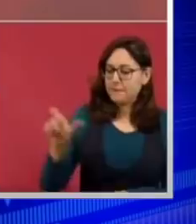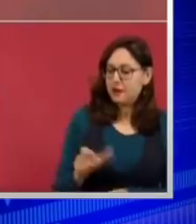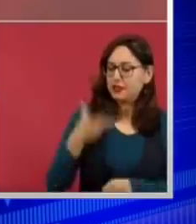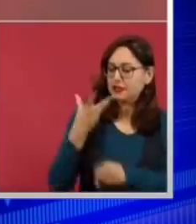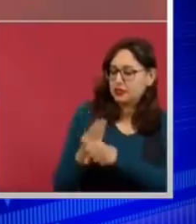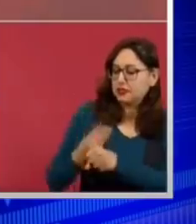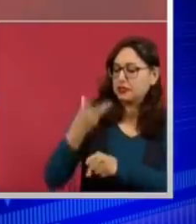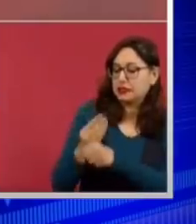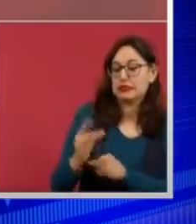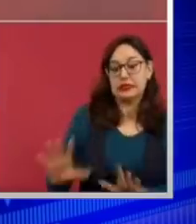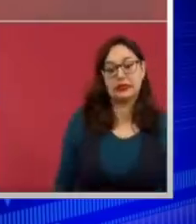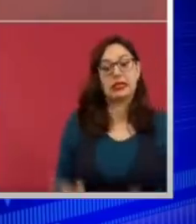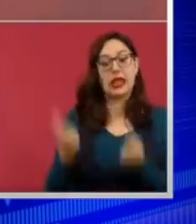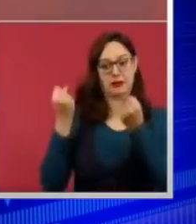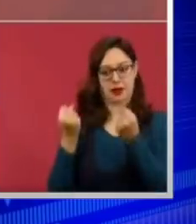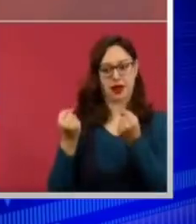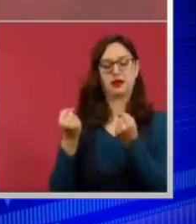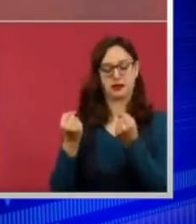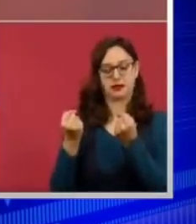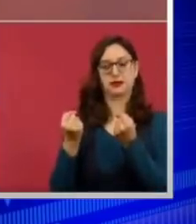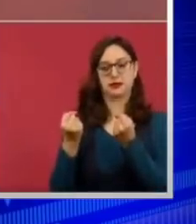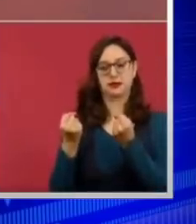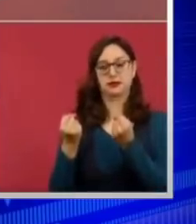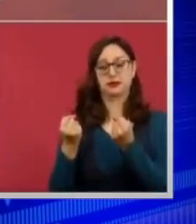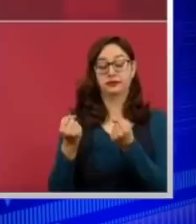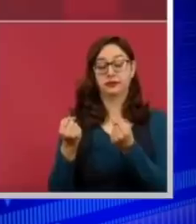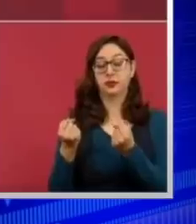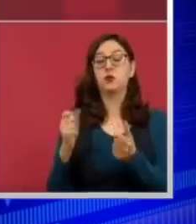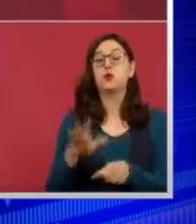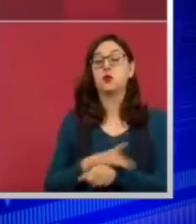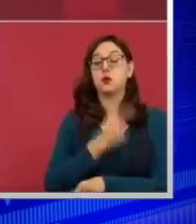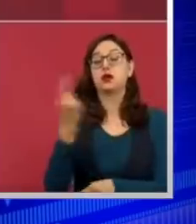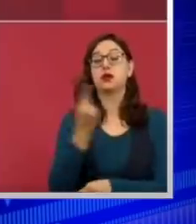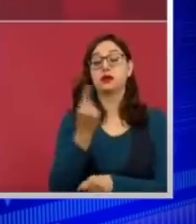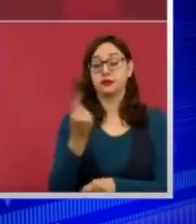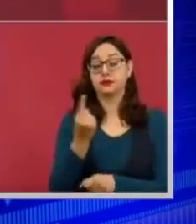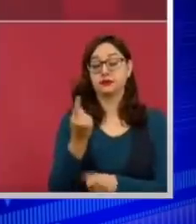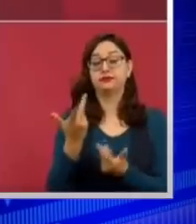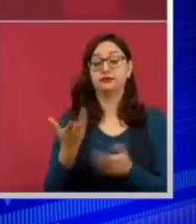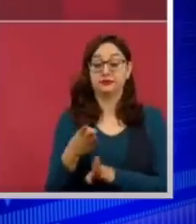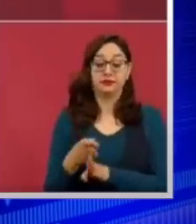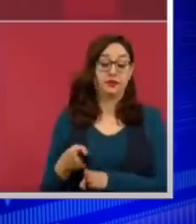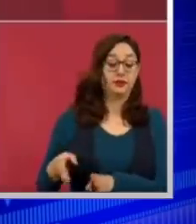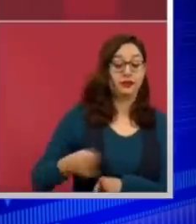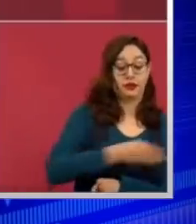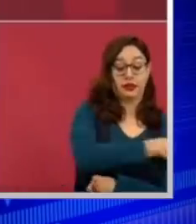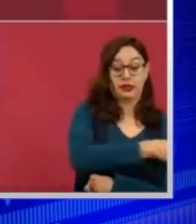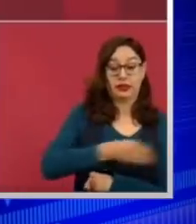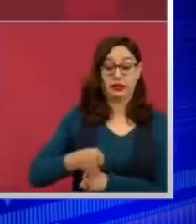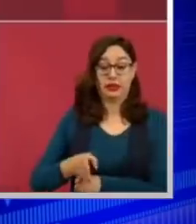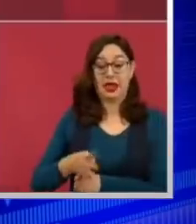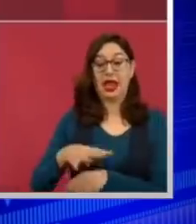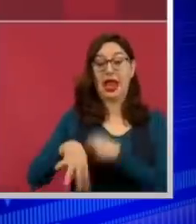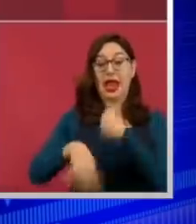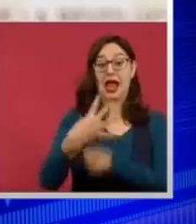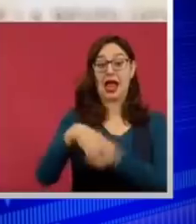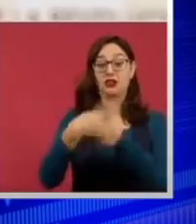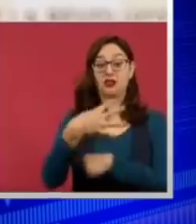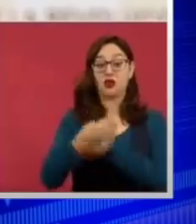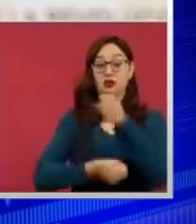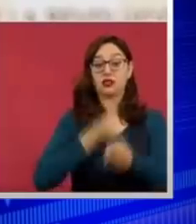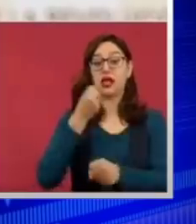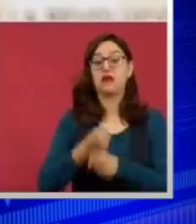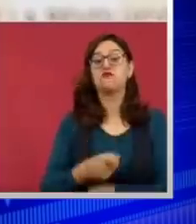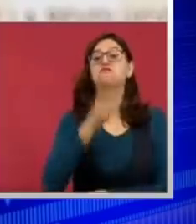no hay que olvidar que en 14 años de manera consecutiva venía cayendo la producción